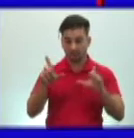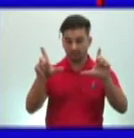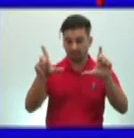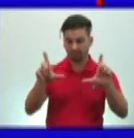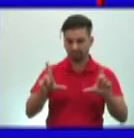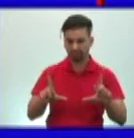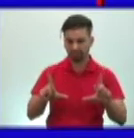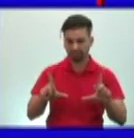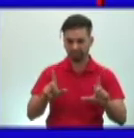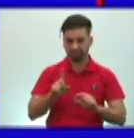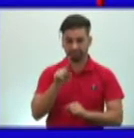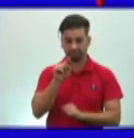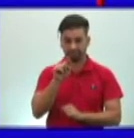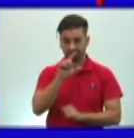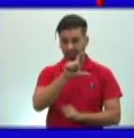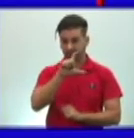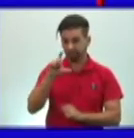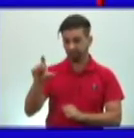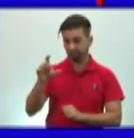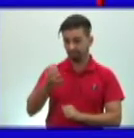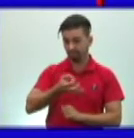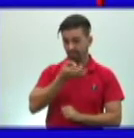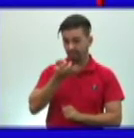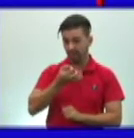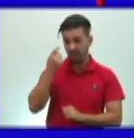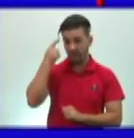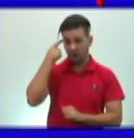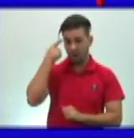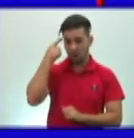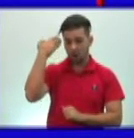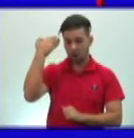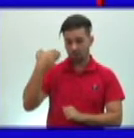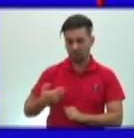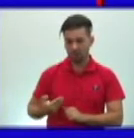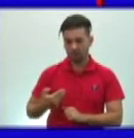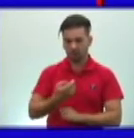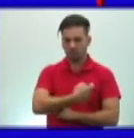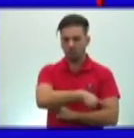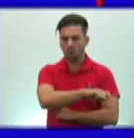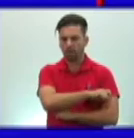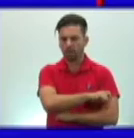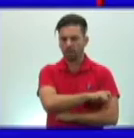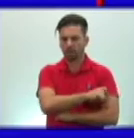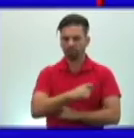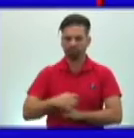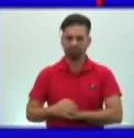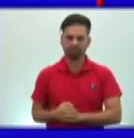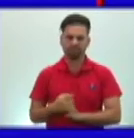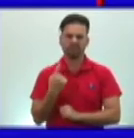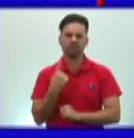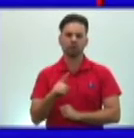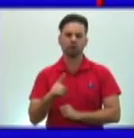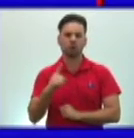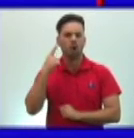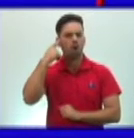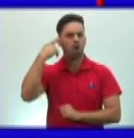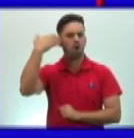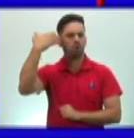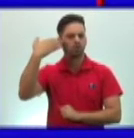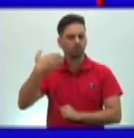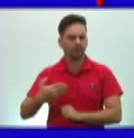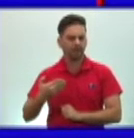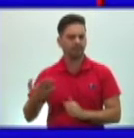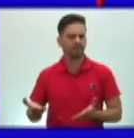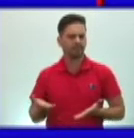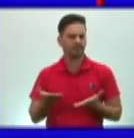que se habla de conciencias públicas, como si solo la conciencia o el desarrollo de la conciencia